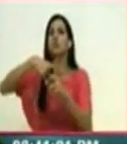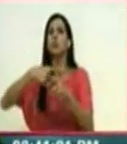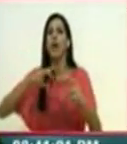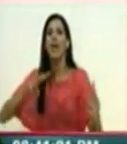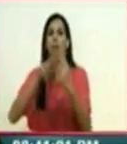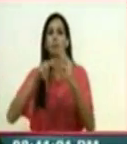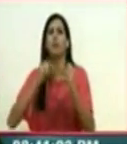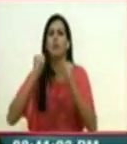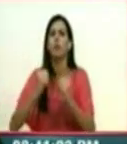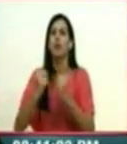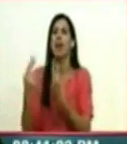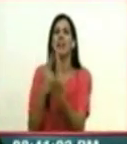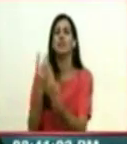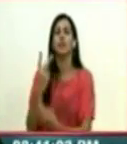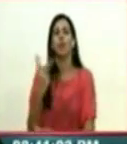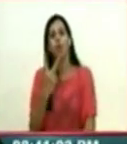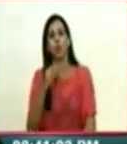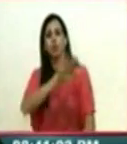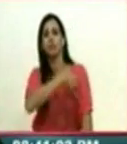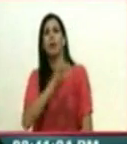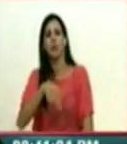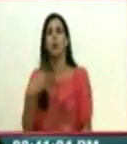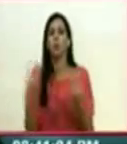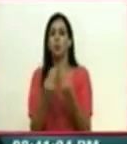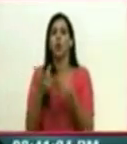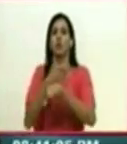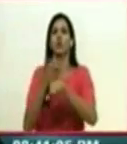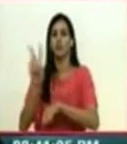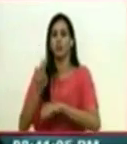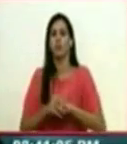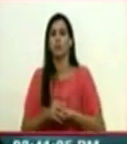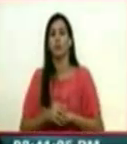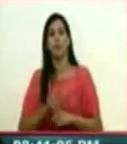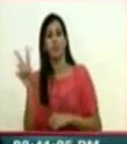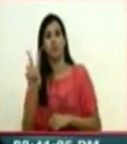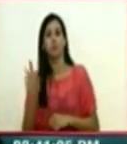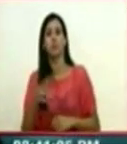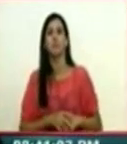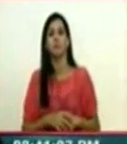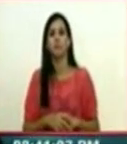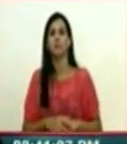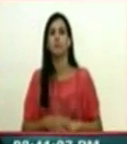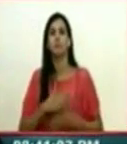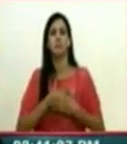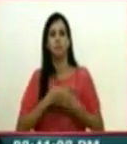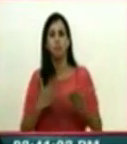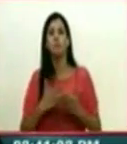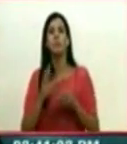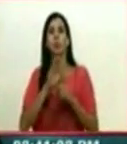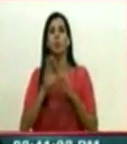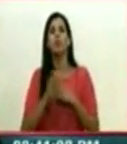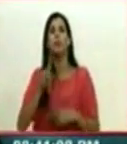las relaciones con las universidades, lo harán con el Ejecutivo venezolano. Hoy en Venezuela pone la cuestión de la cultura y del conocimiento